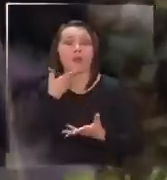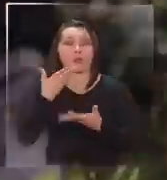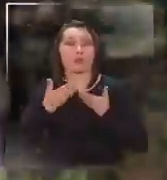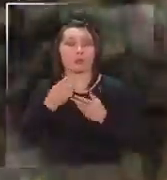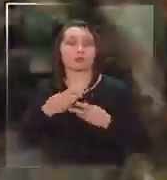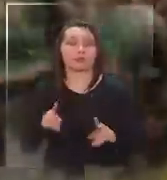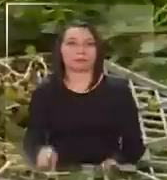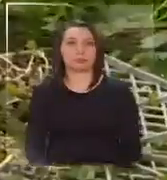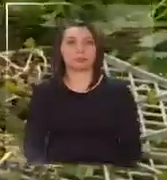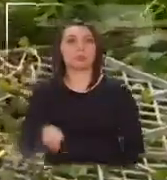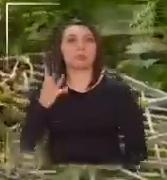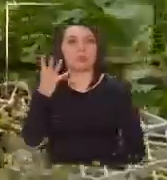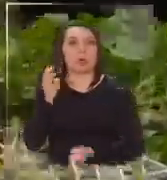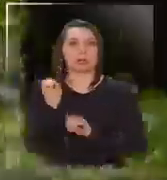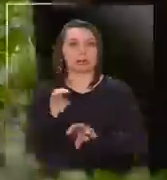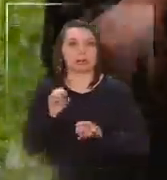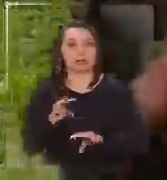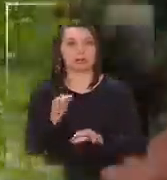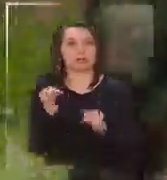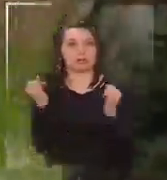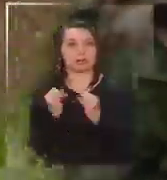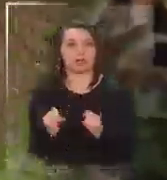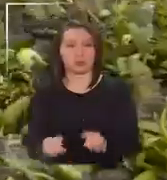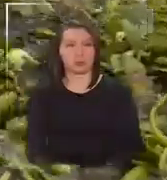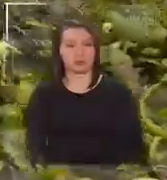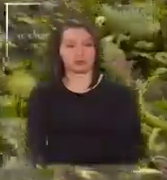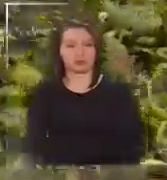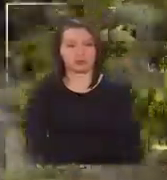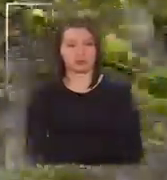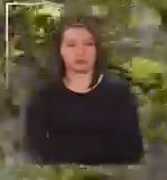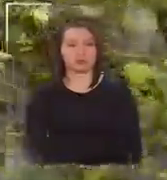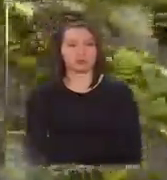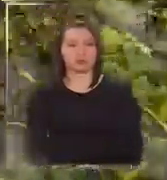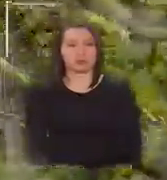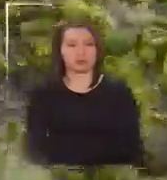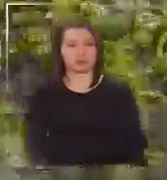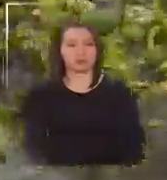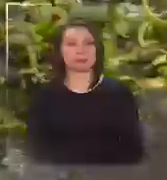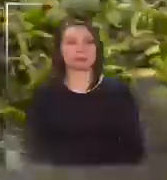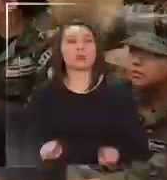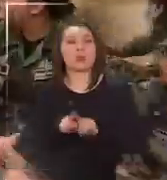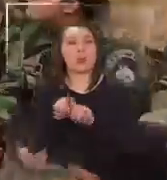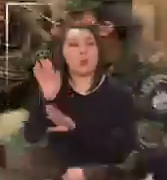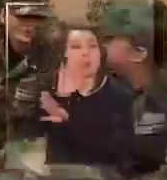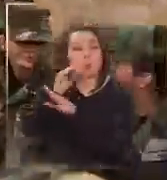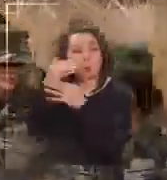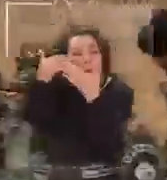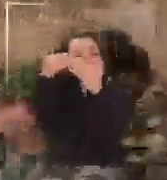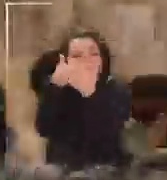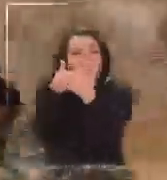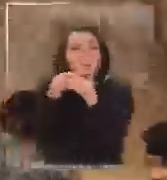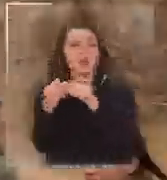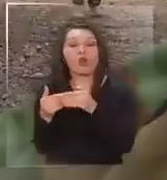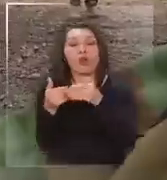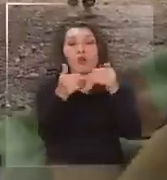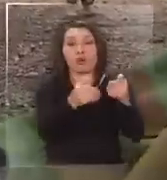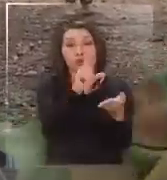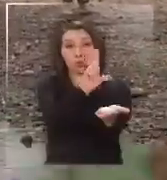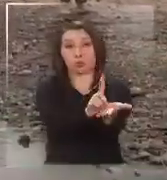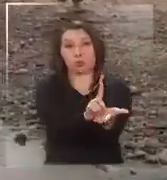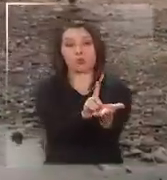Y van a hacer cuatro instrucciones. La cisterna allá que indica mi mano van a ser refugio. Un poco más allá van a